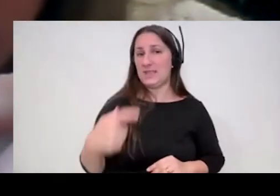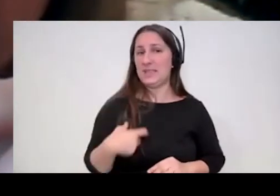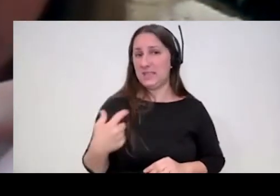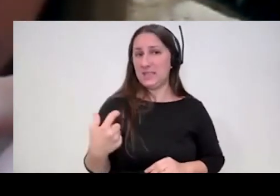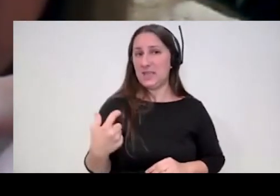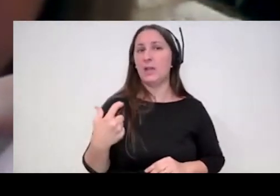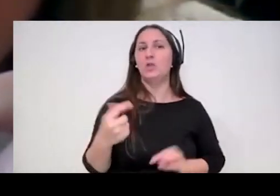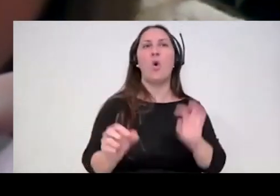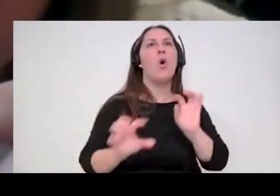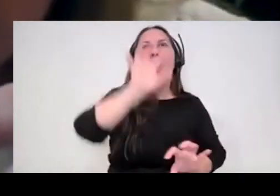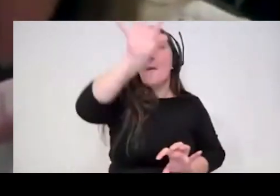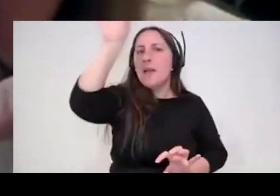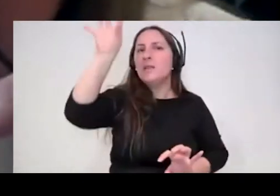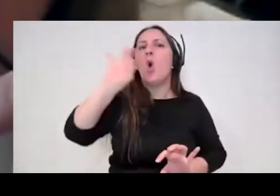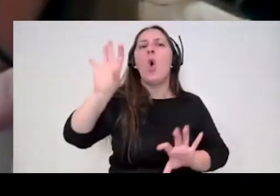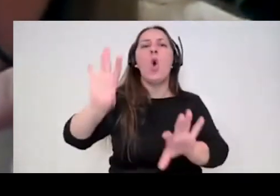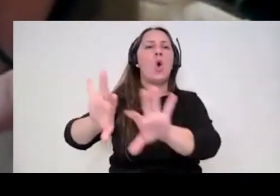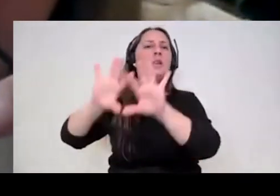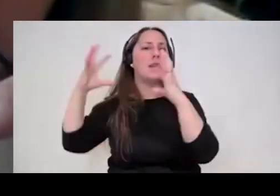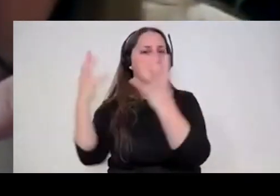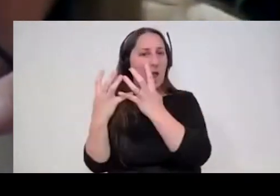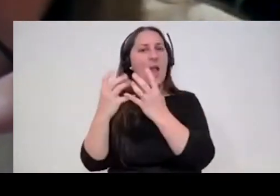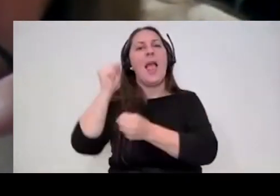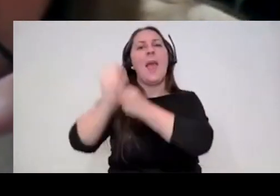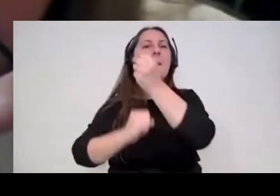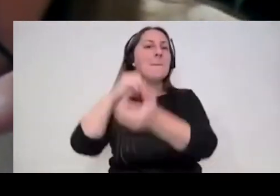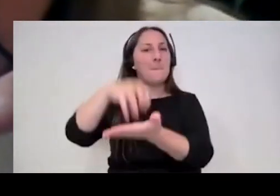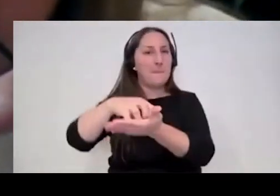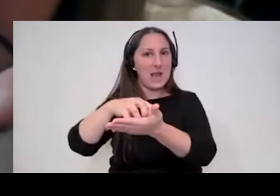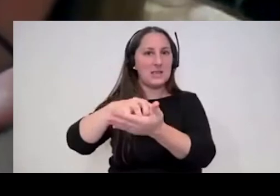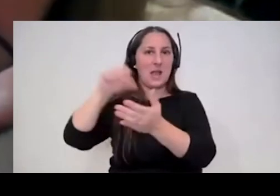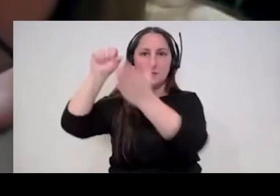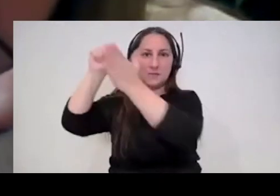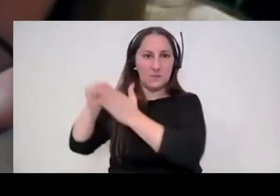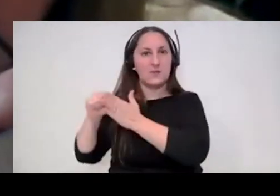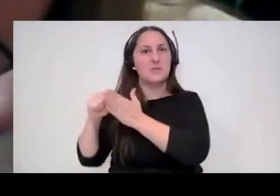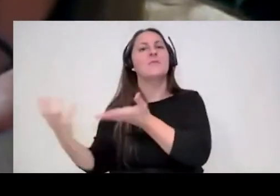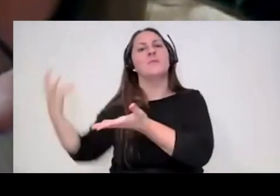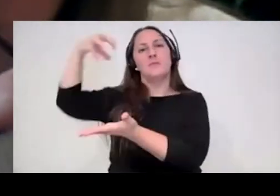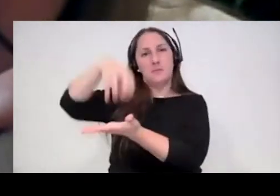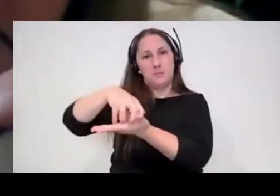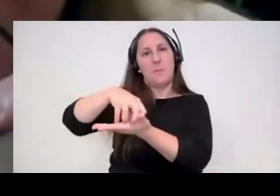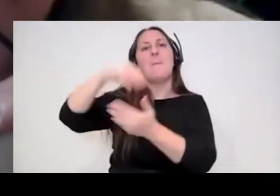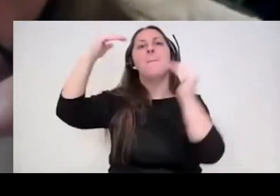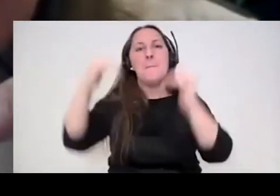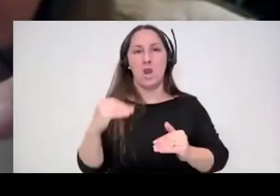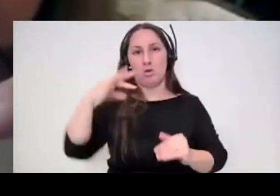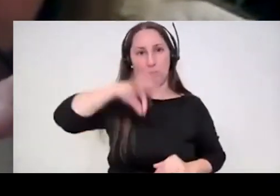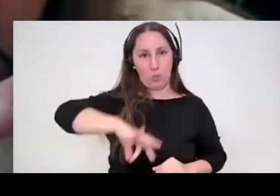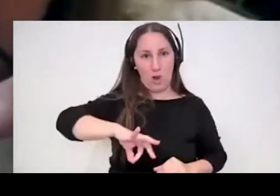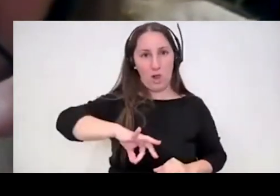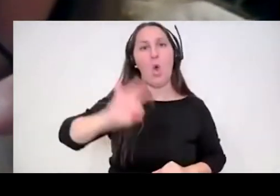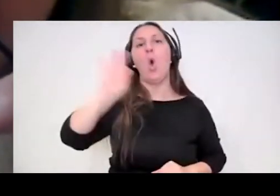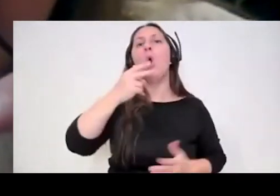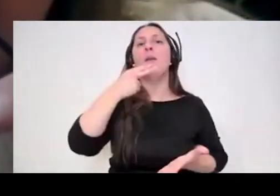regional e internacional? Las empresas globalizadas optan por instalar sus industrias en los países con menores salarios y o